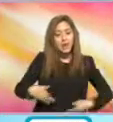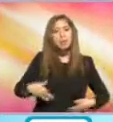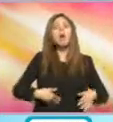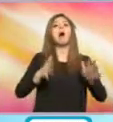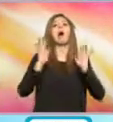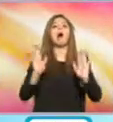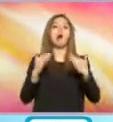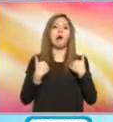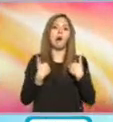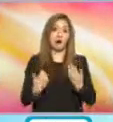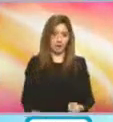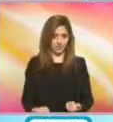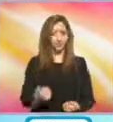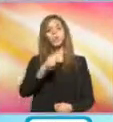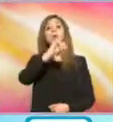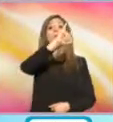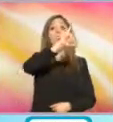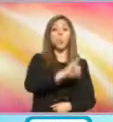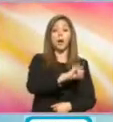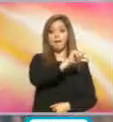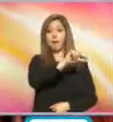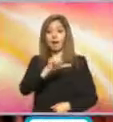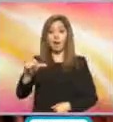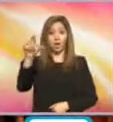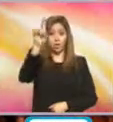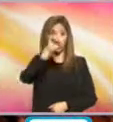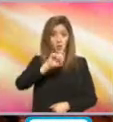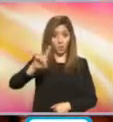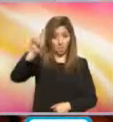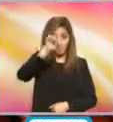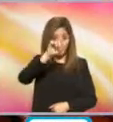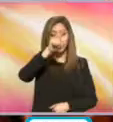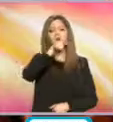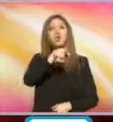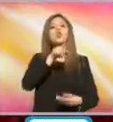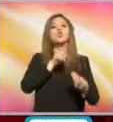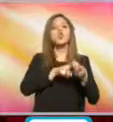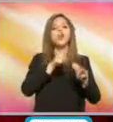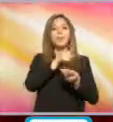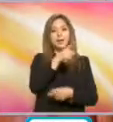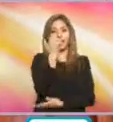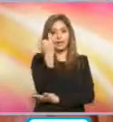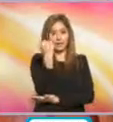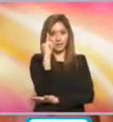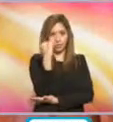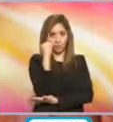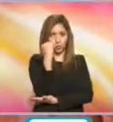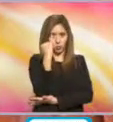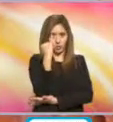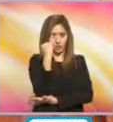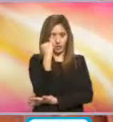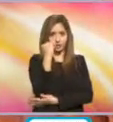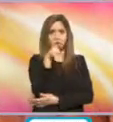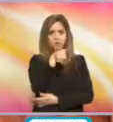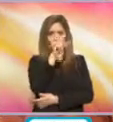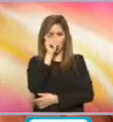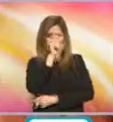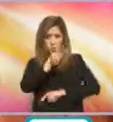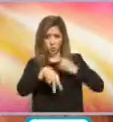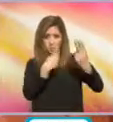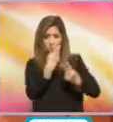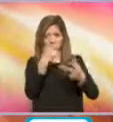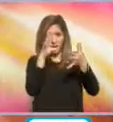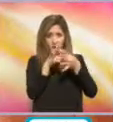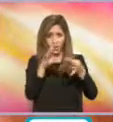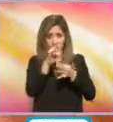Está de jueves a domingo en la SOGEM, que está en Insurgentes. ¿Te asusta o no? No. No te llega a